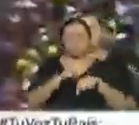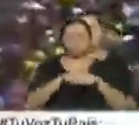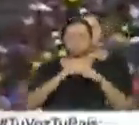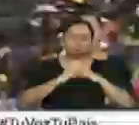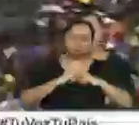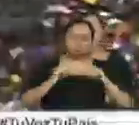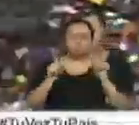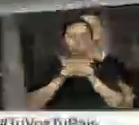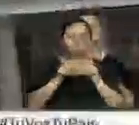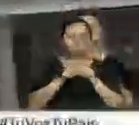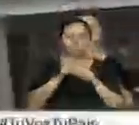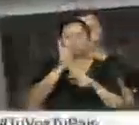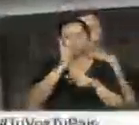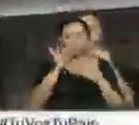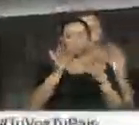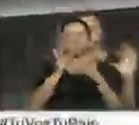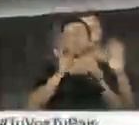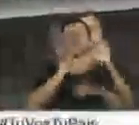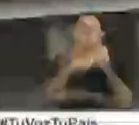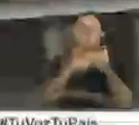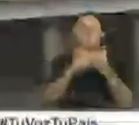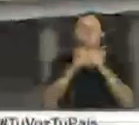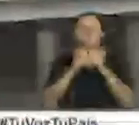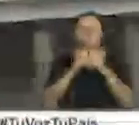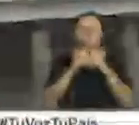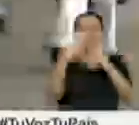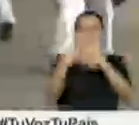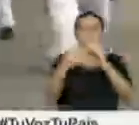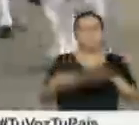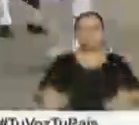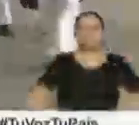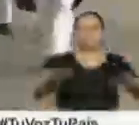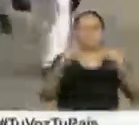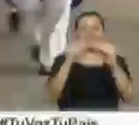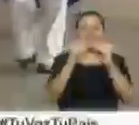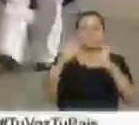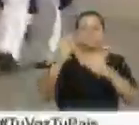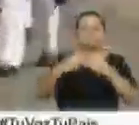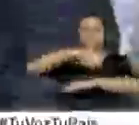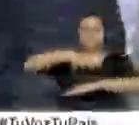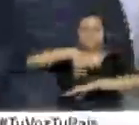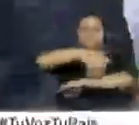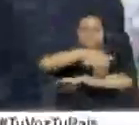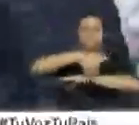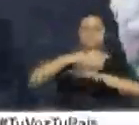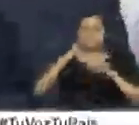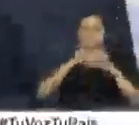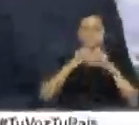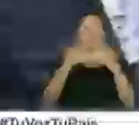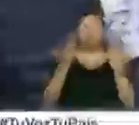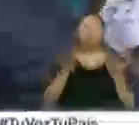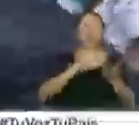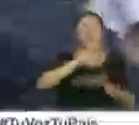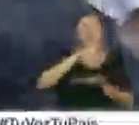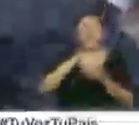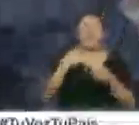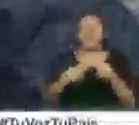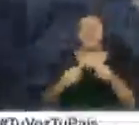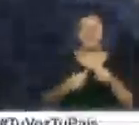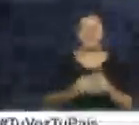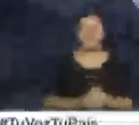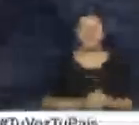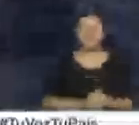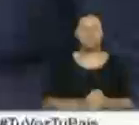tristeza, acudieron para presenciar el último cambio de guardia con el presidente de la República, Rafael Correa, quien este 24 de